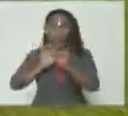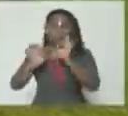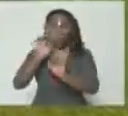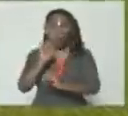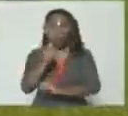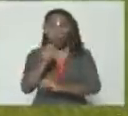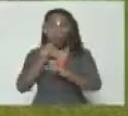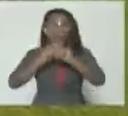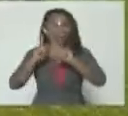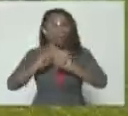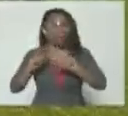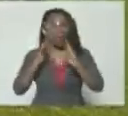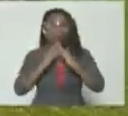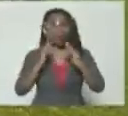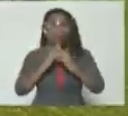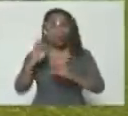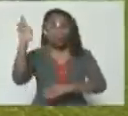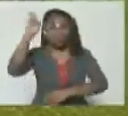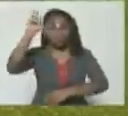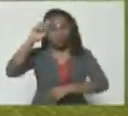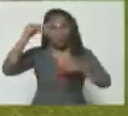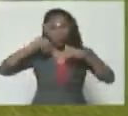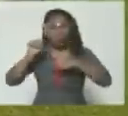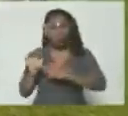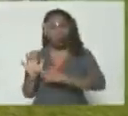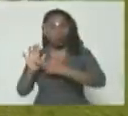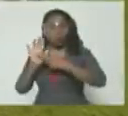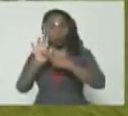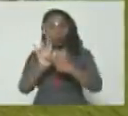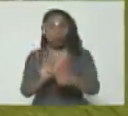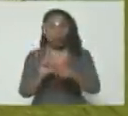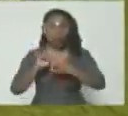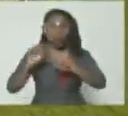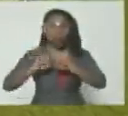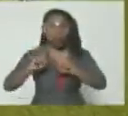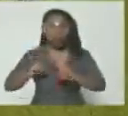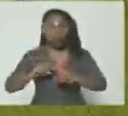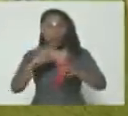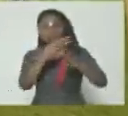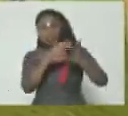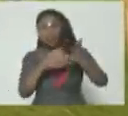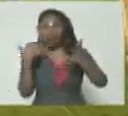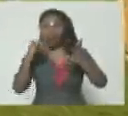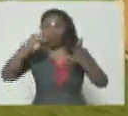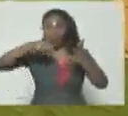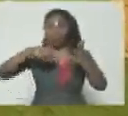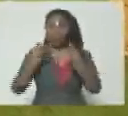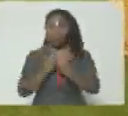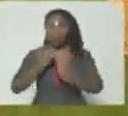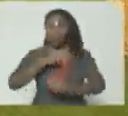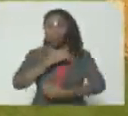de las distintas casas roneras que está aquí representando y de los distintos productos que tiene hoy con nosotros.